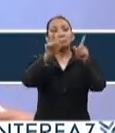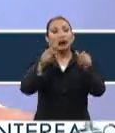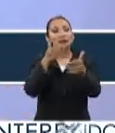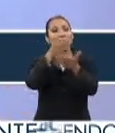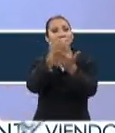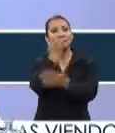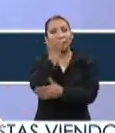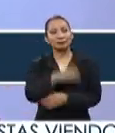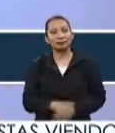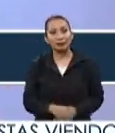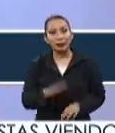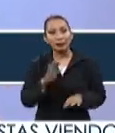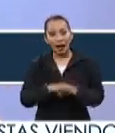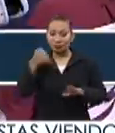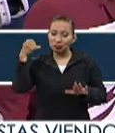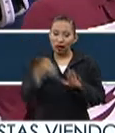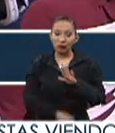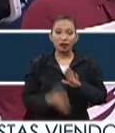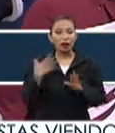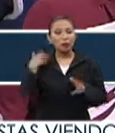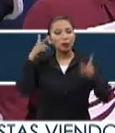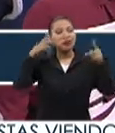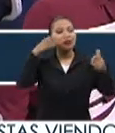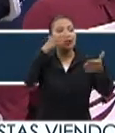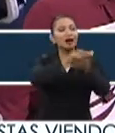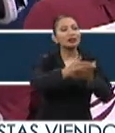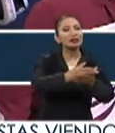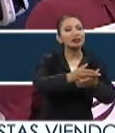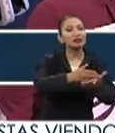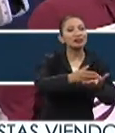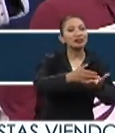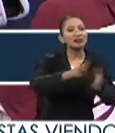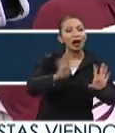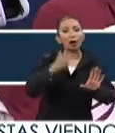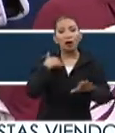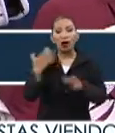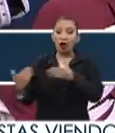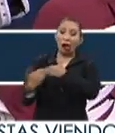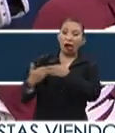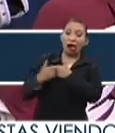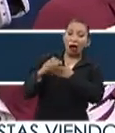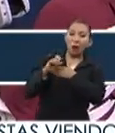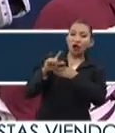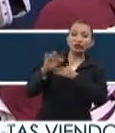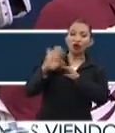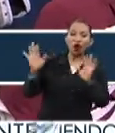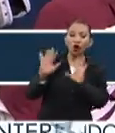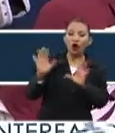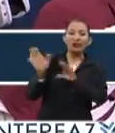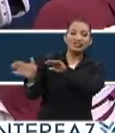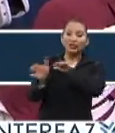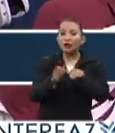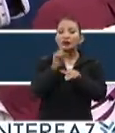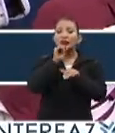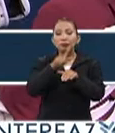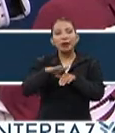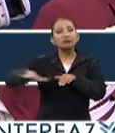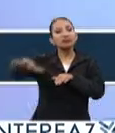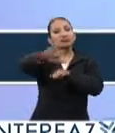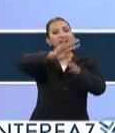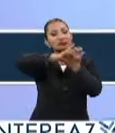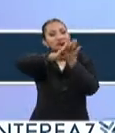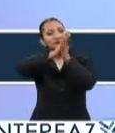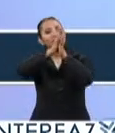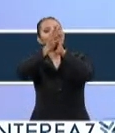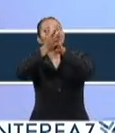a la escuela. Claro, que vayan más allá de solo no vivir el acoso escolar o el bullying, como comentabas. Exacto. Y qué mejor